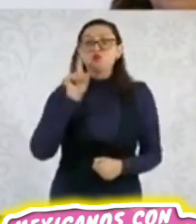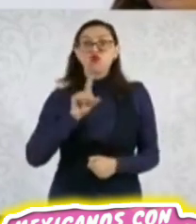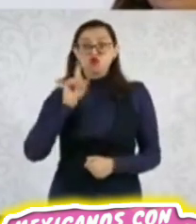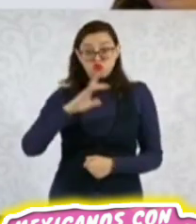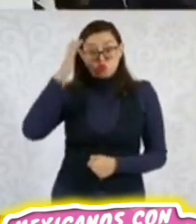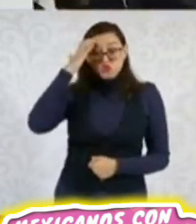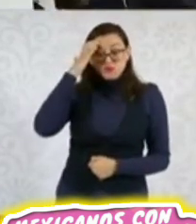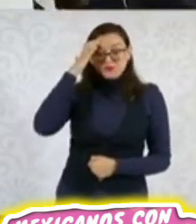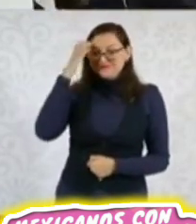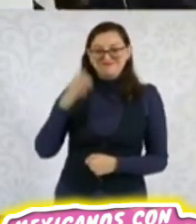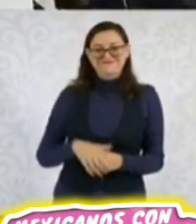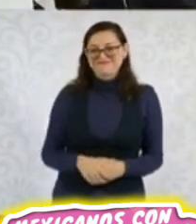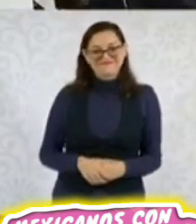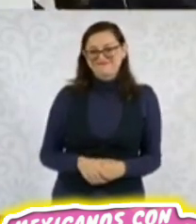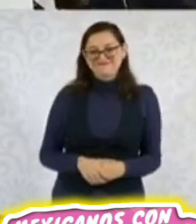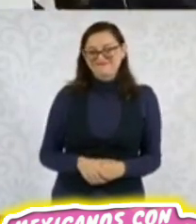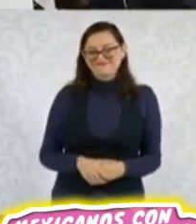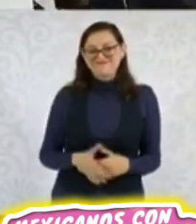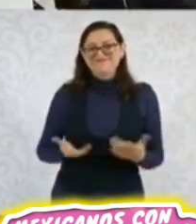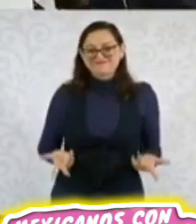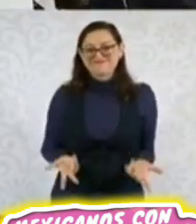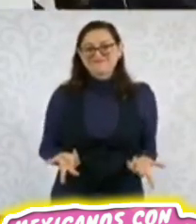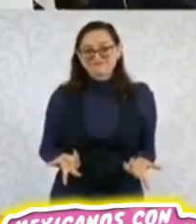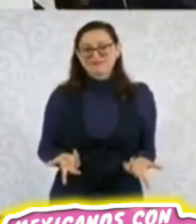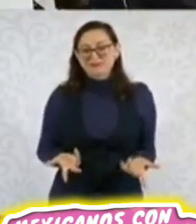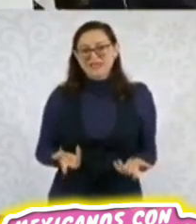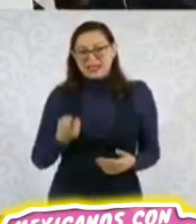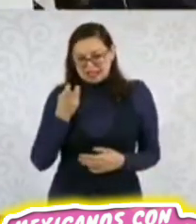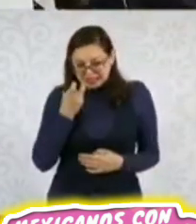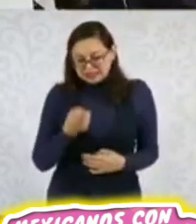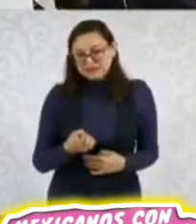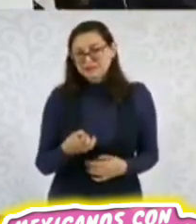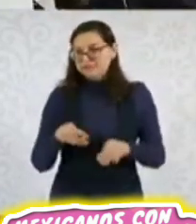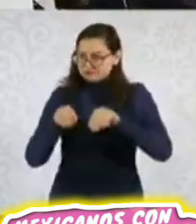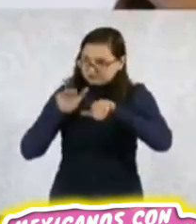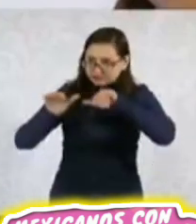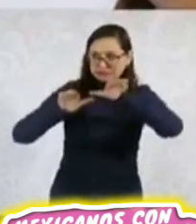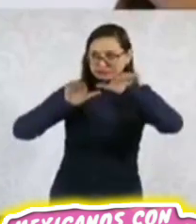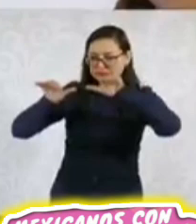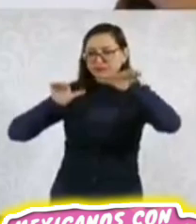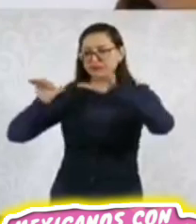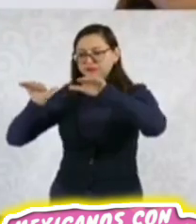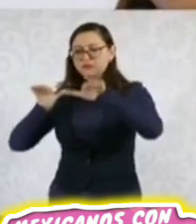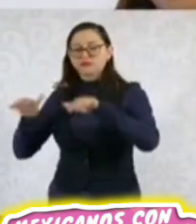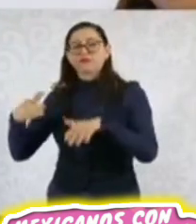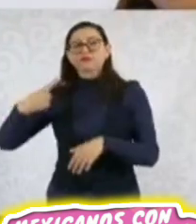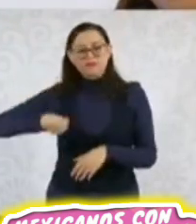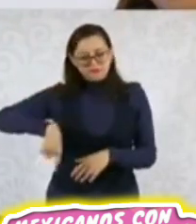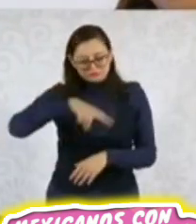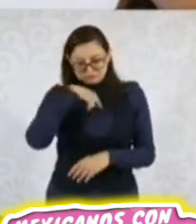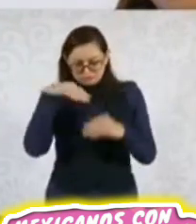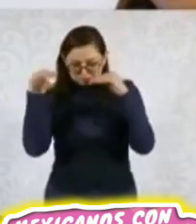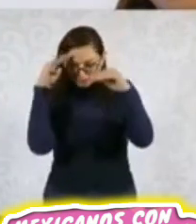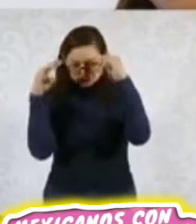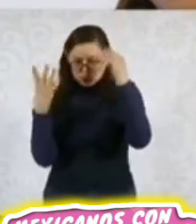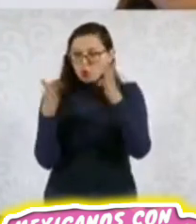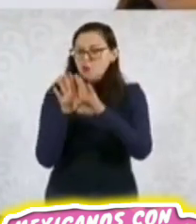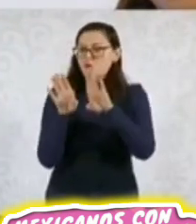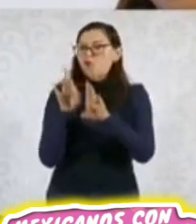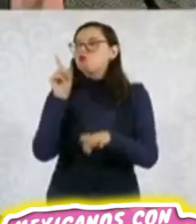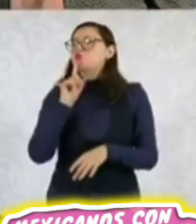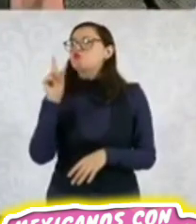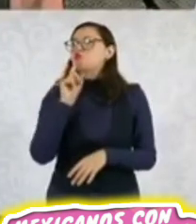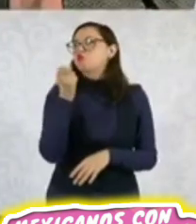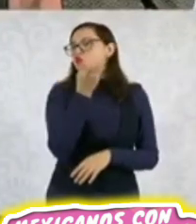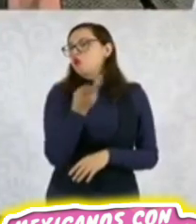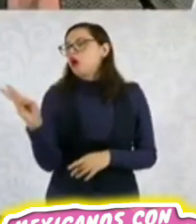dónde acudir. Somos un equipo de colegas que estaremos buscando la forma en la que todas las mujeres estén representadas